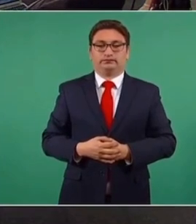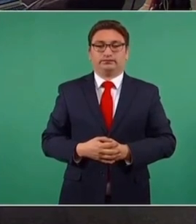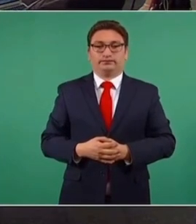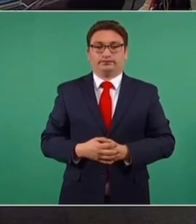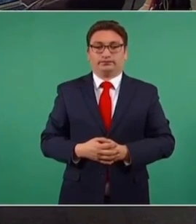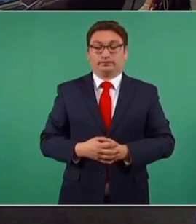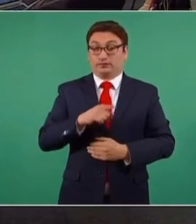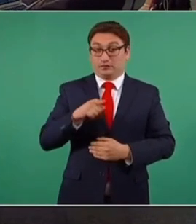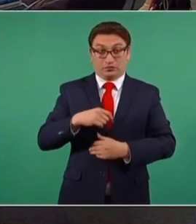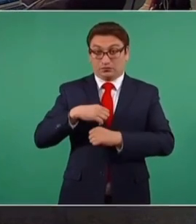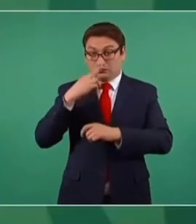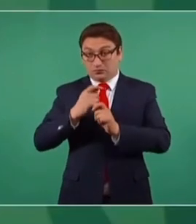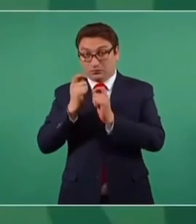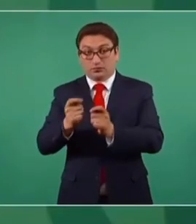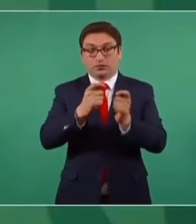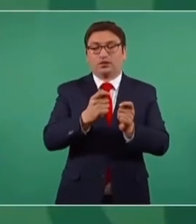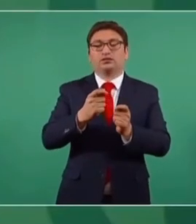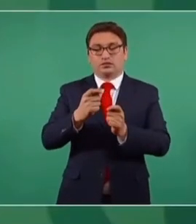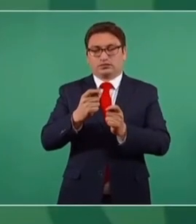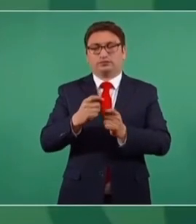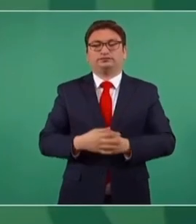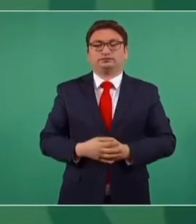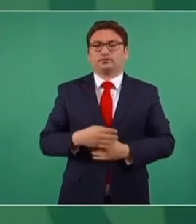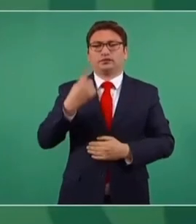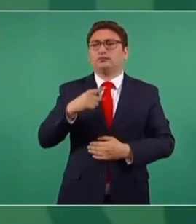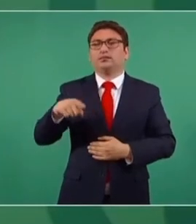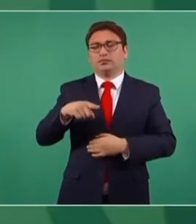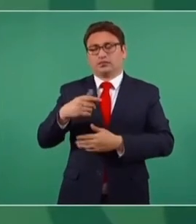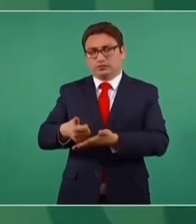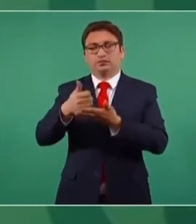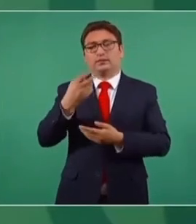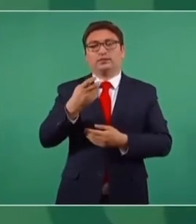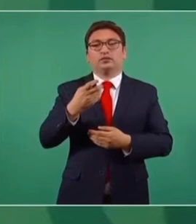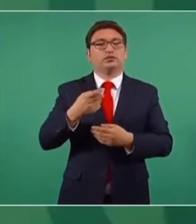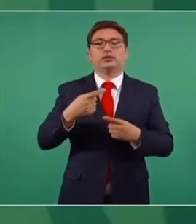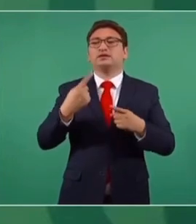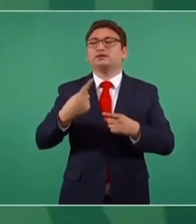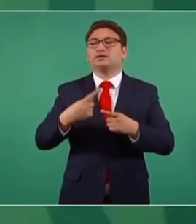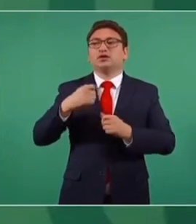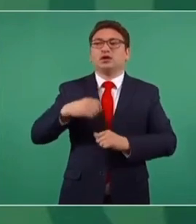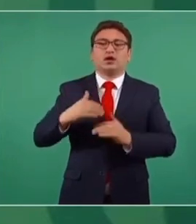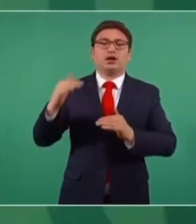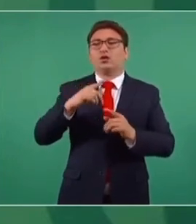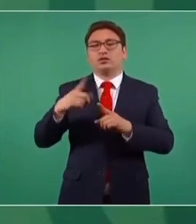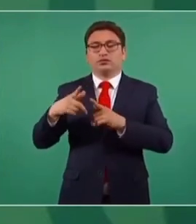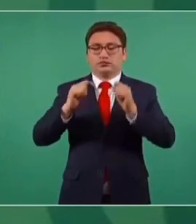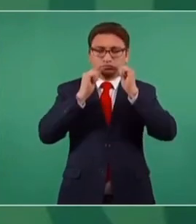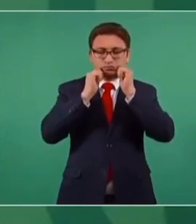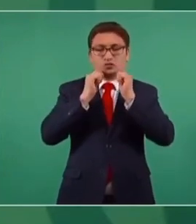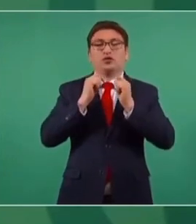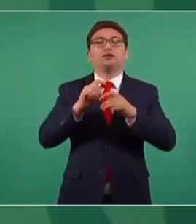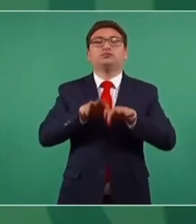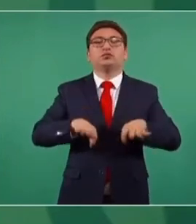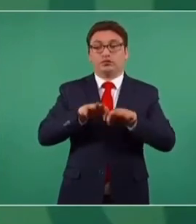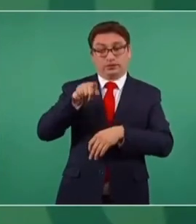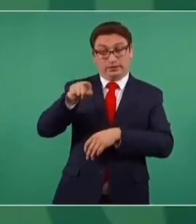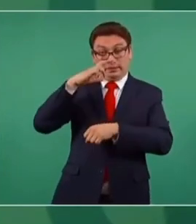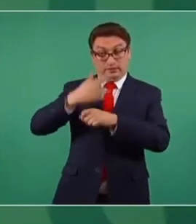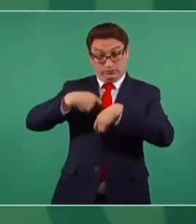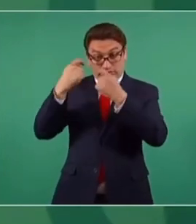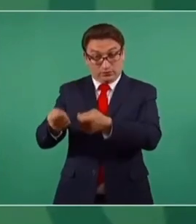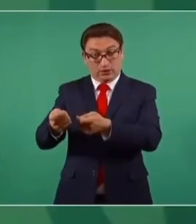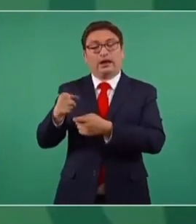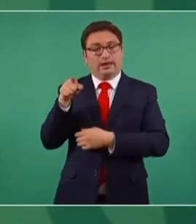son cargos, sino encargos. Entonces, no interesa la jerarquía, sino lo que me importa es que la persona